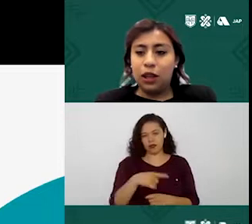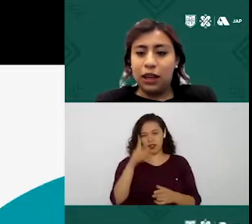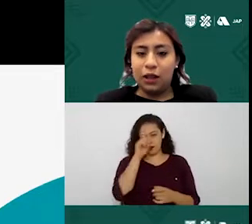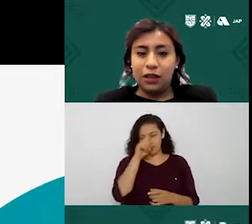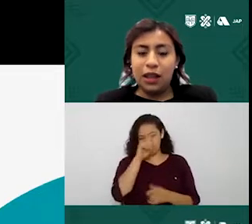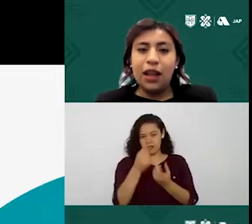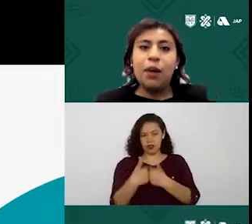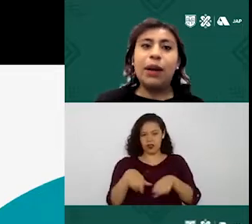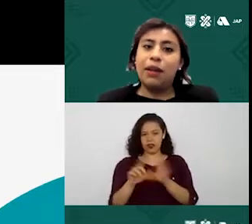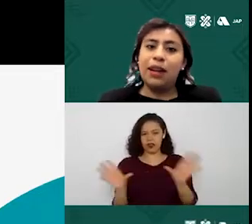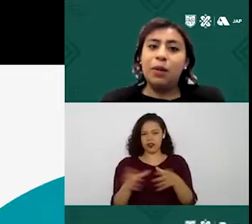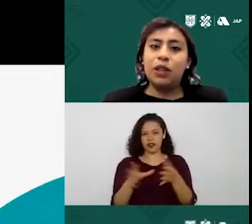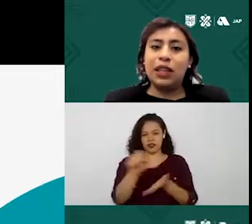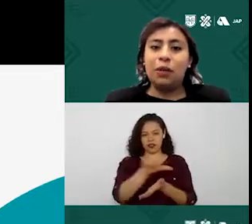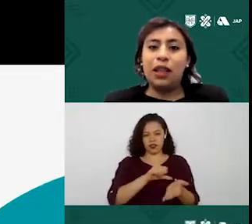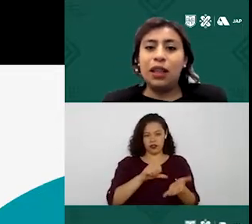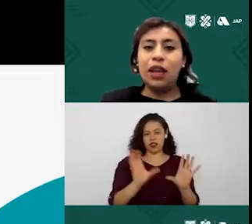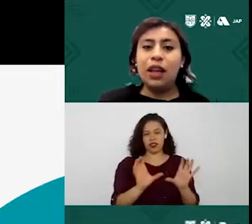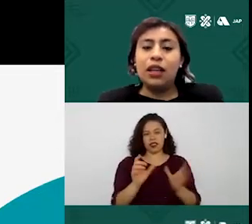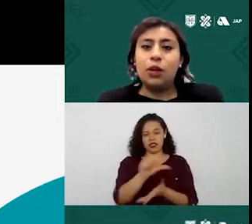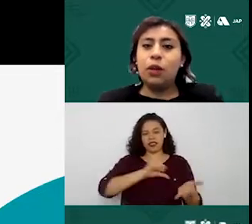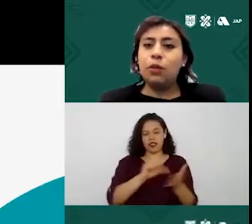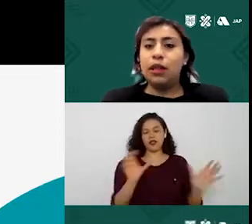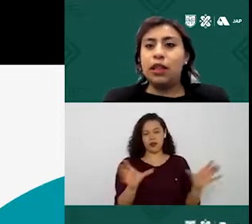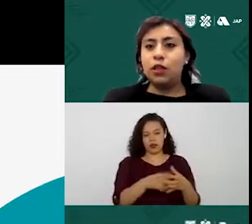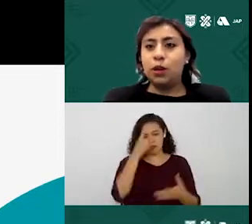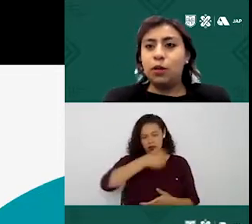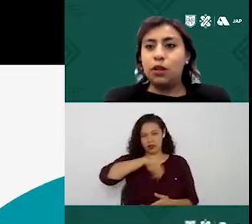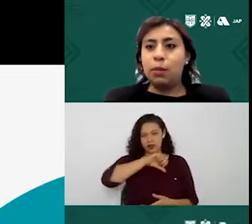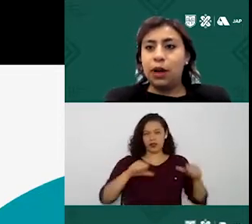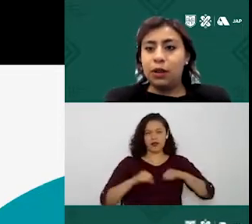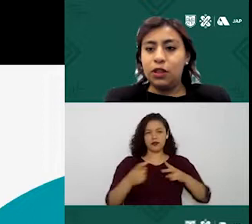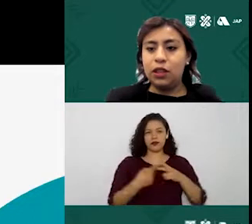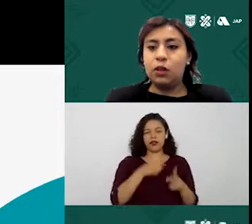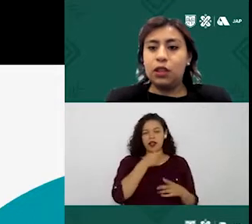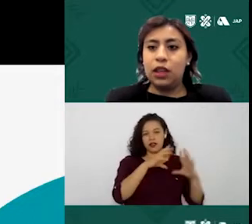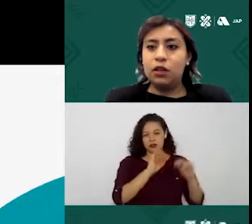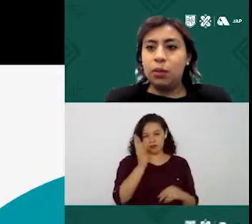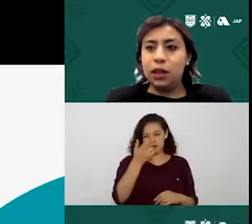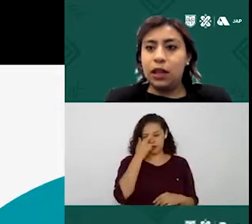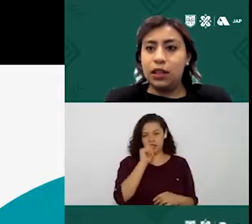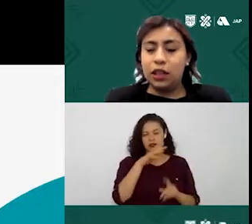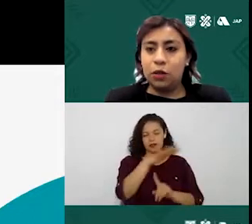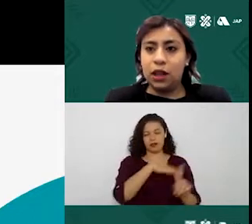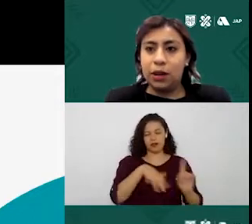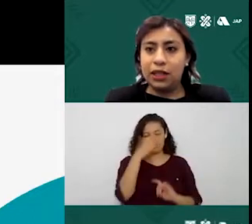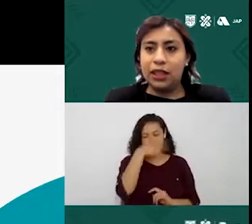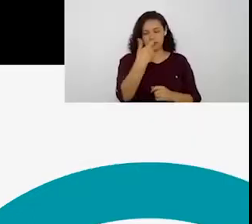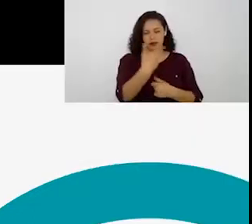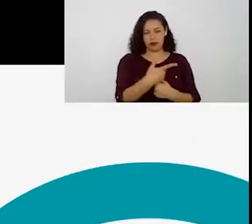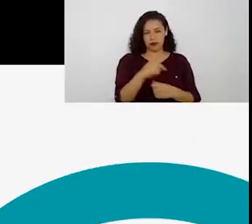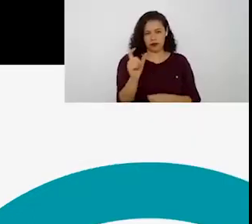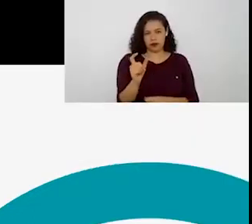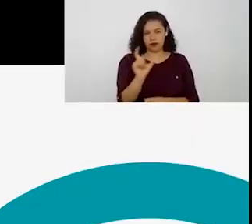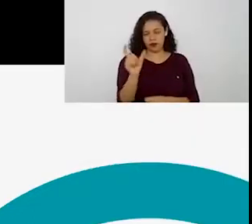centros comunitarios para llevar a cabo nuestra actividad les recordamos mantener sus micrófonos apagados y considerar su ambiente al encender sus cámaras